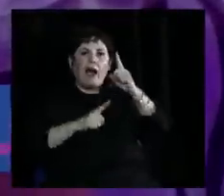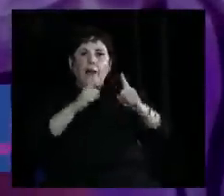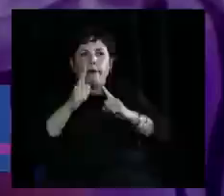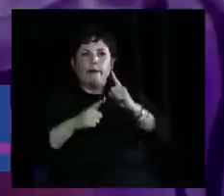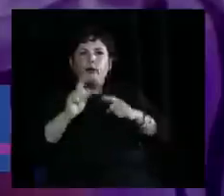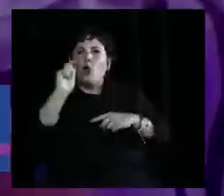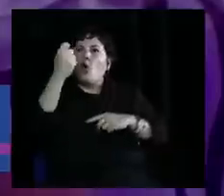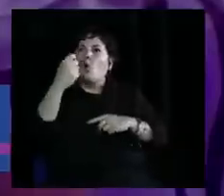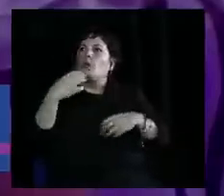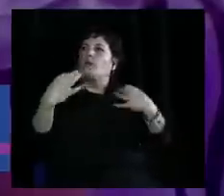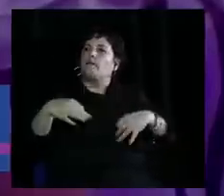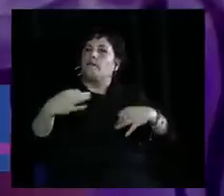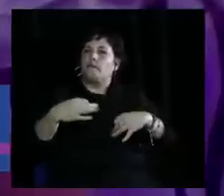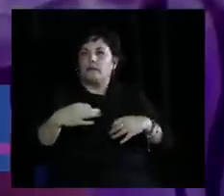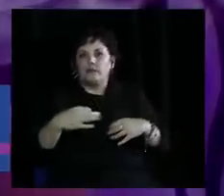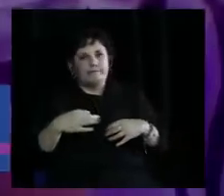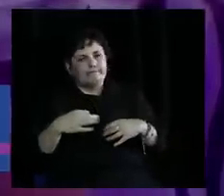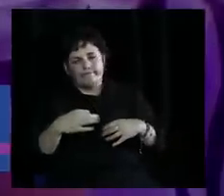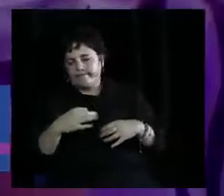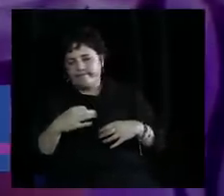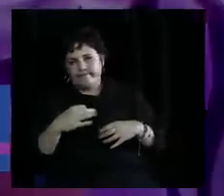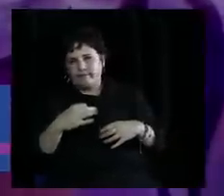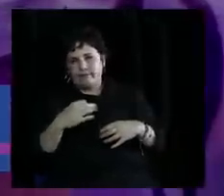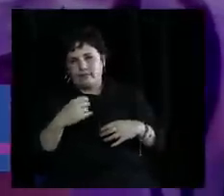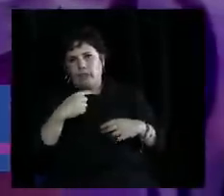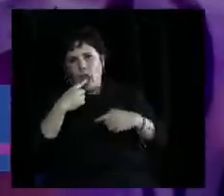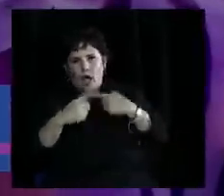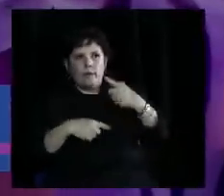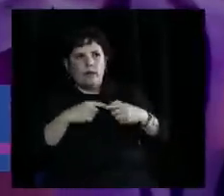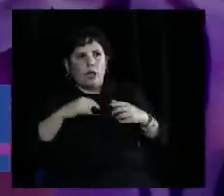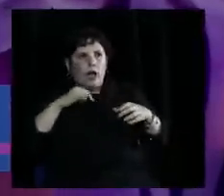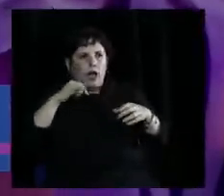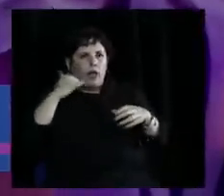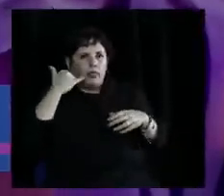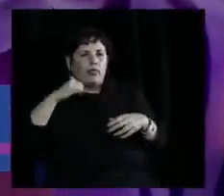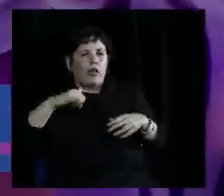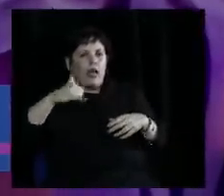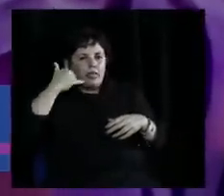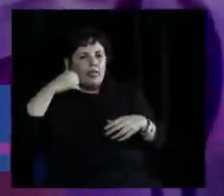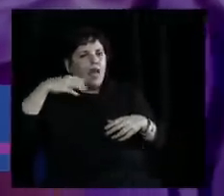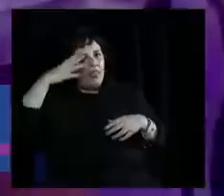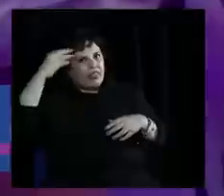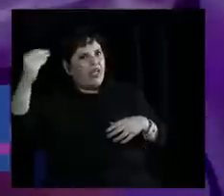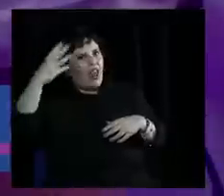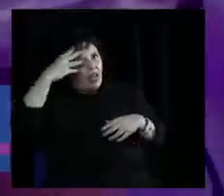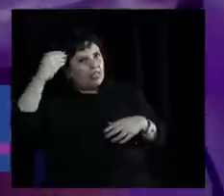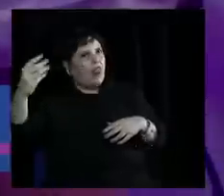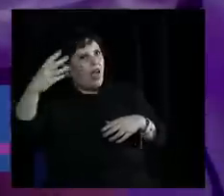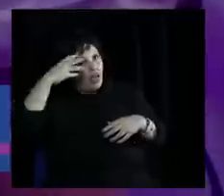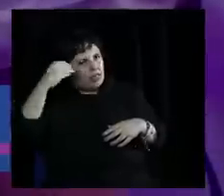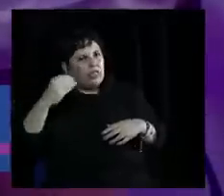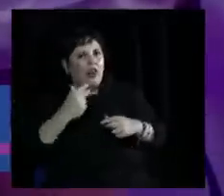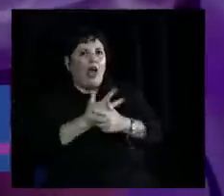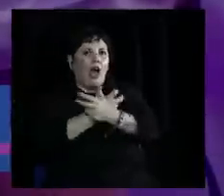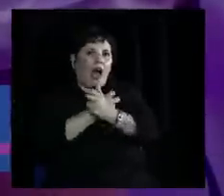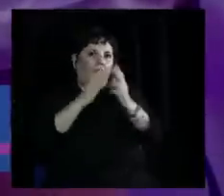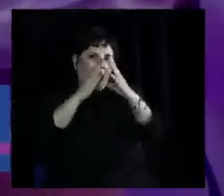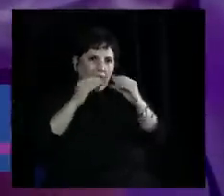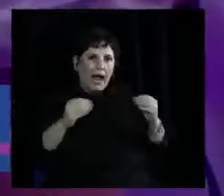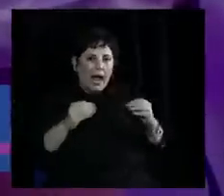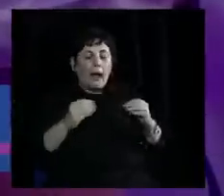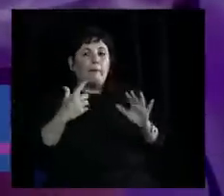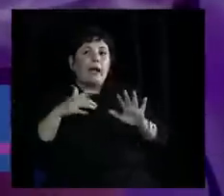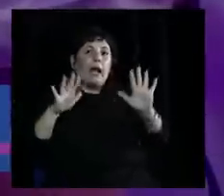la UTE estaba fuera de lo que se había hablado tanto de FAN. Pero no, y es probable que lo que dice Gabriel